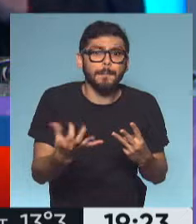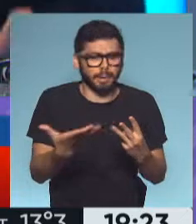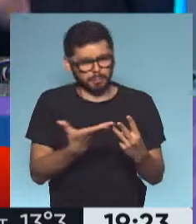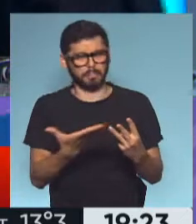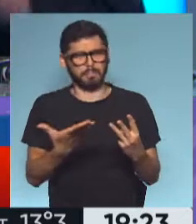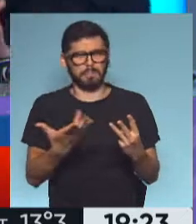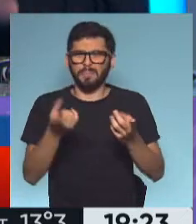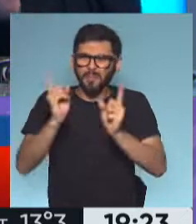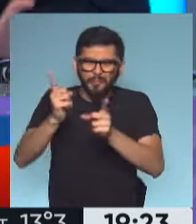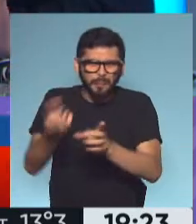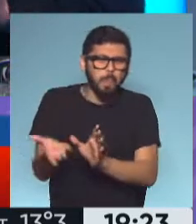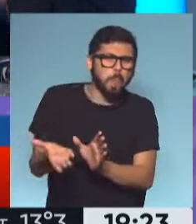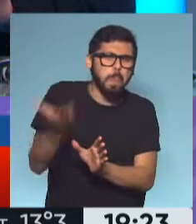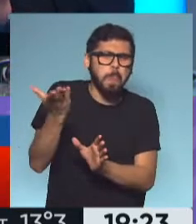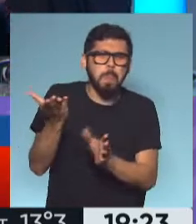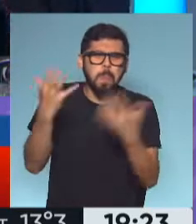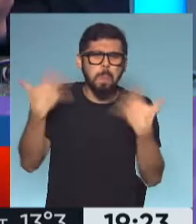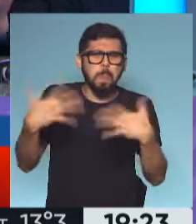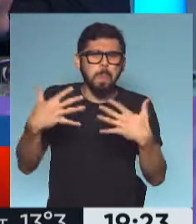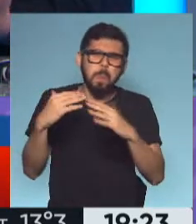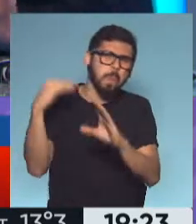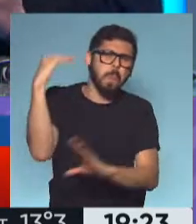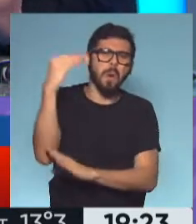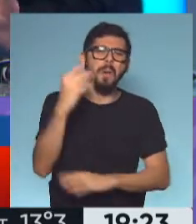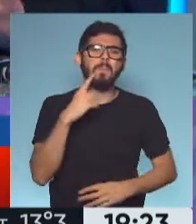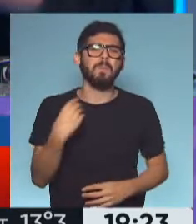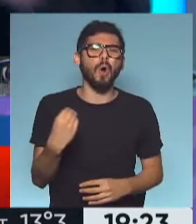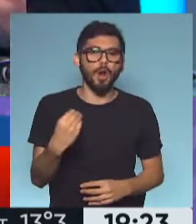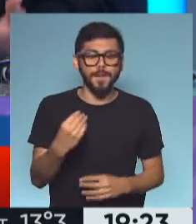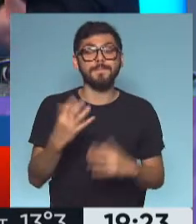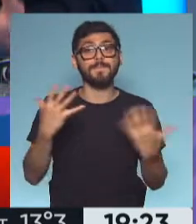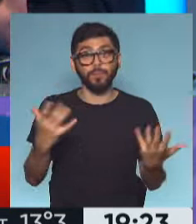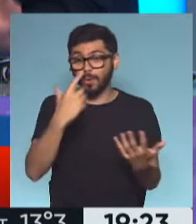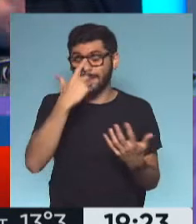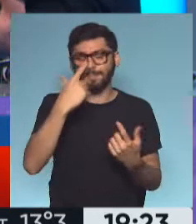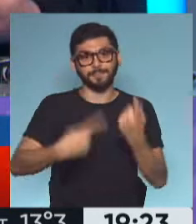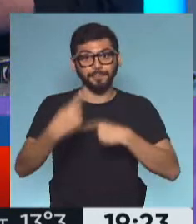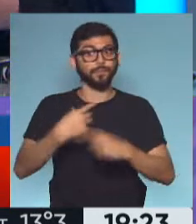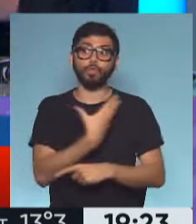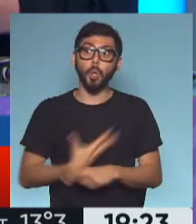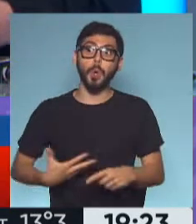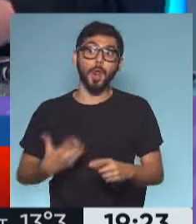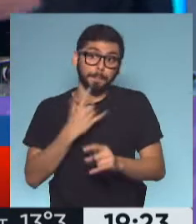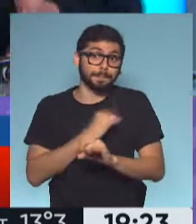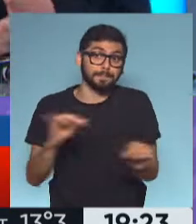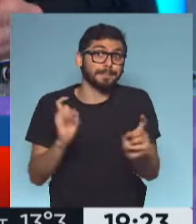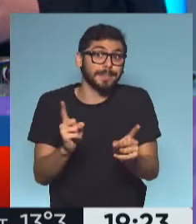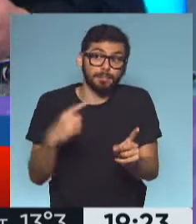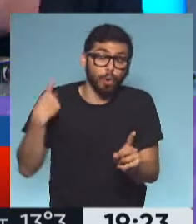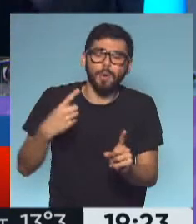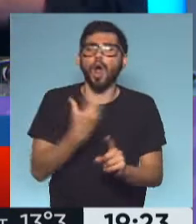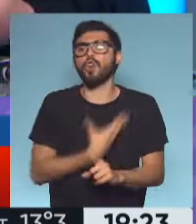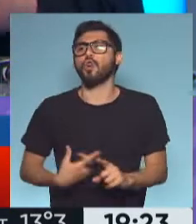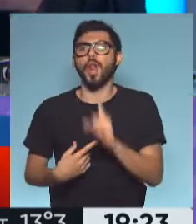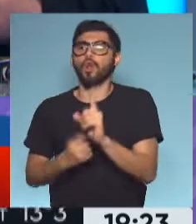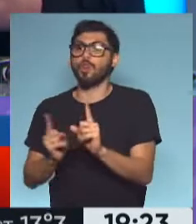qué todavía tenemos niveles de inflación tan altos, ¿no? Y bueno, y acá volvemos a lo que el gobierno sostiene, pero no solamente el gobierno, sino